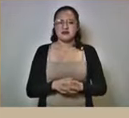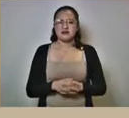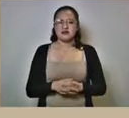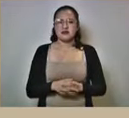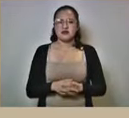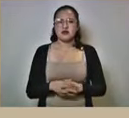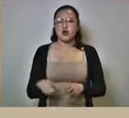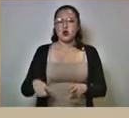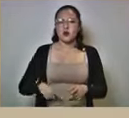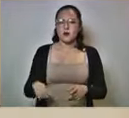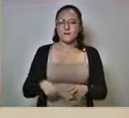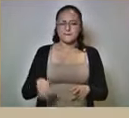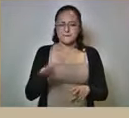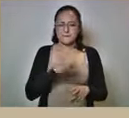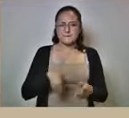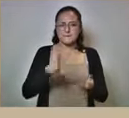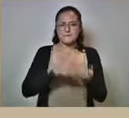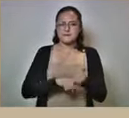del gobierno,